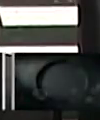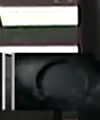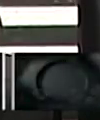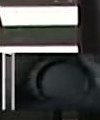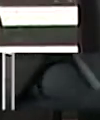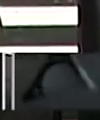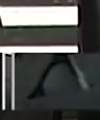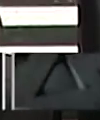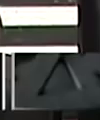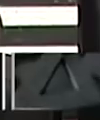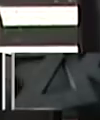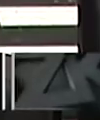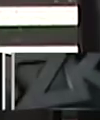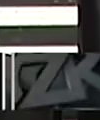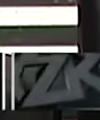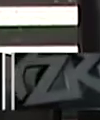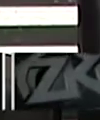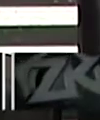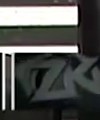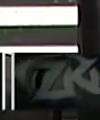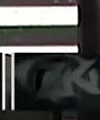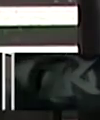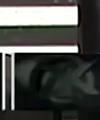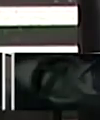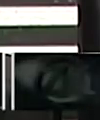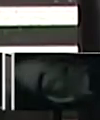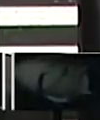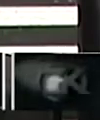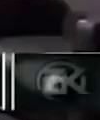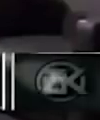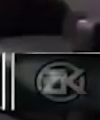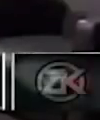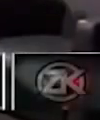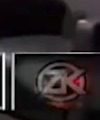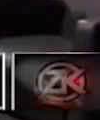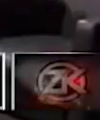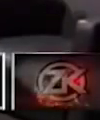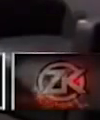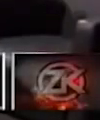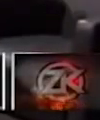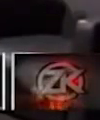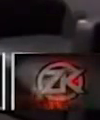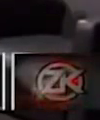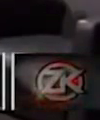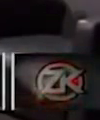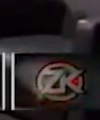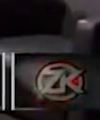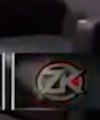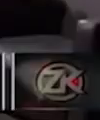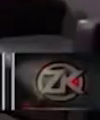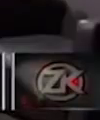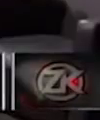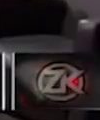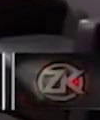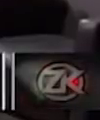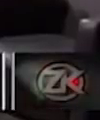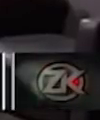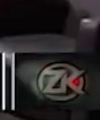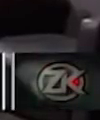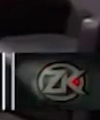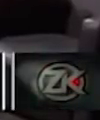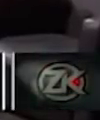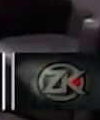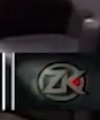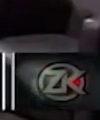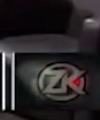Ni de Mota. Domínguez. O sea, es una mezcla de Mata. De Mota con Mata. Domínguez con Mata Figueroa. Pero no era ninguno de los